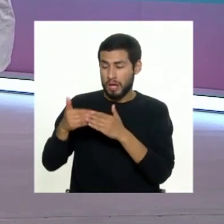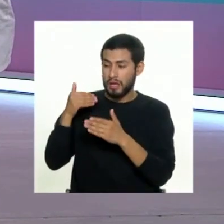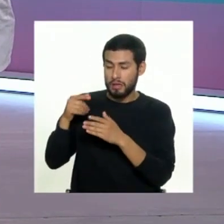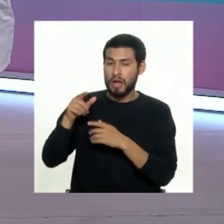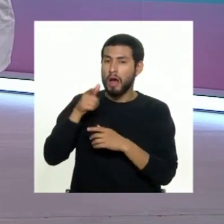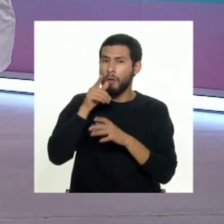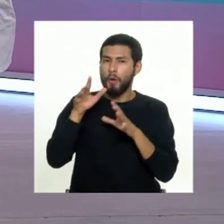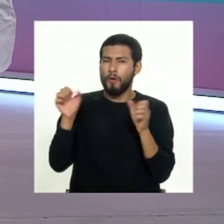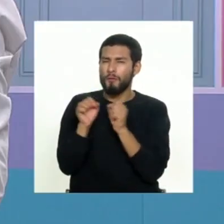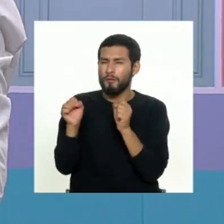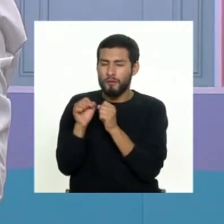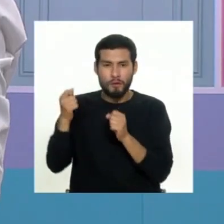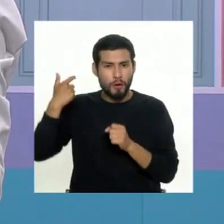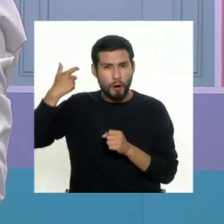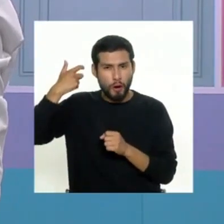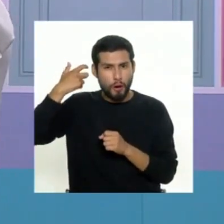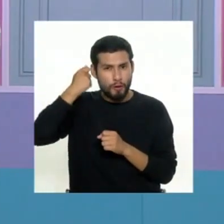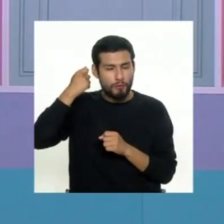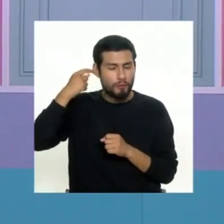Entonces,